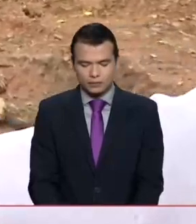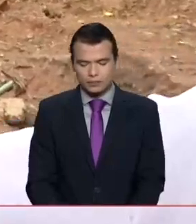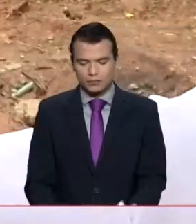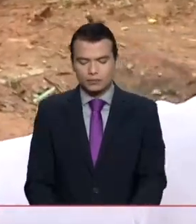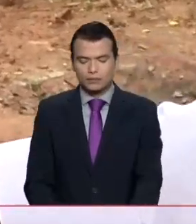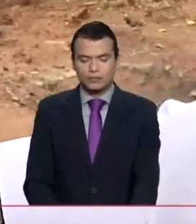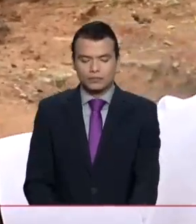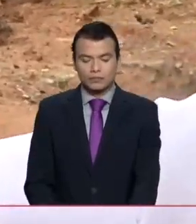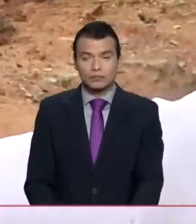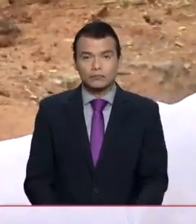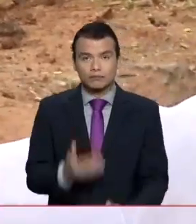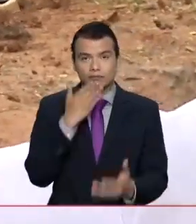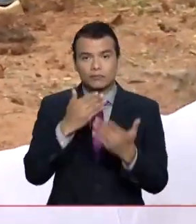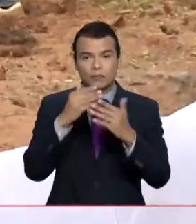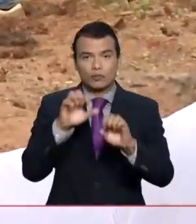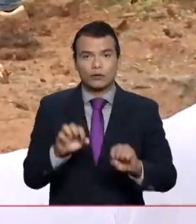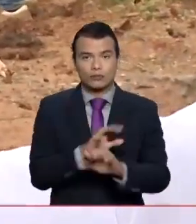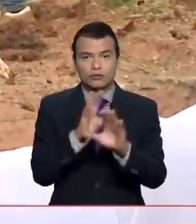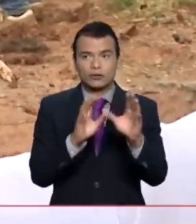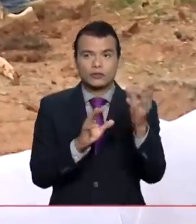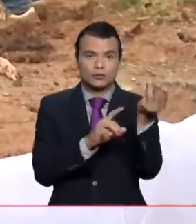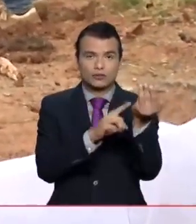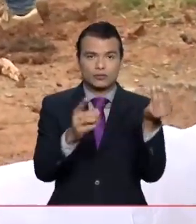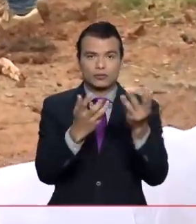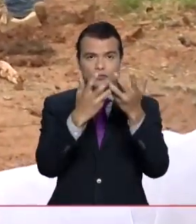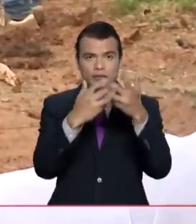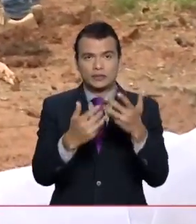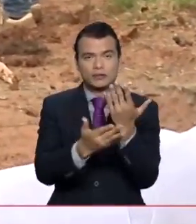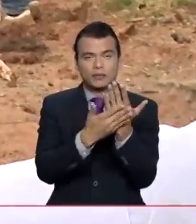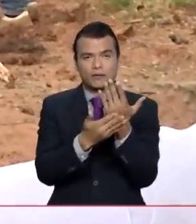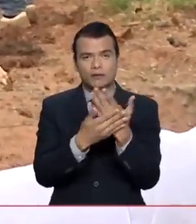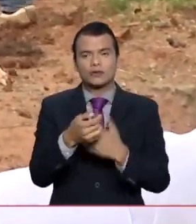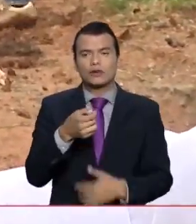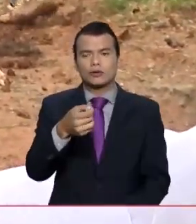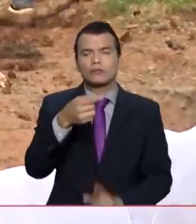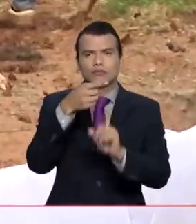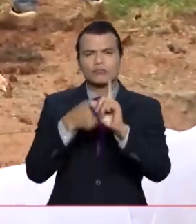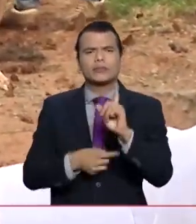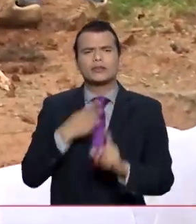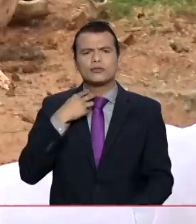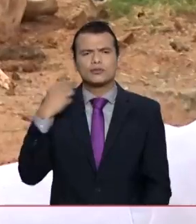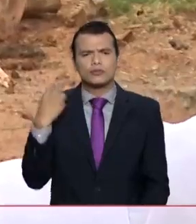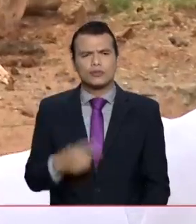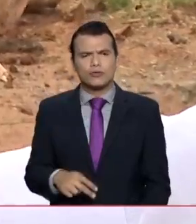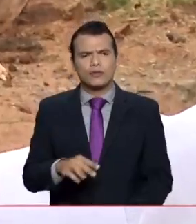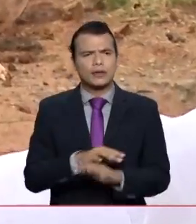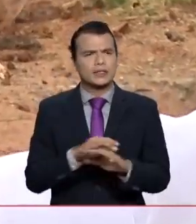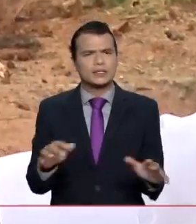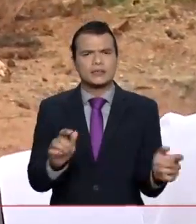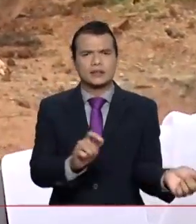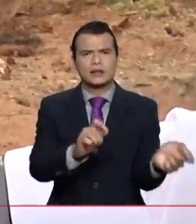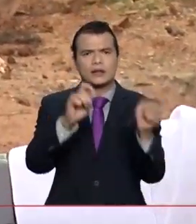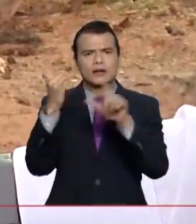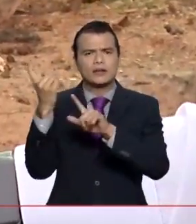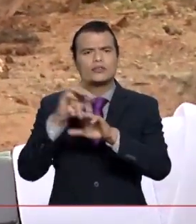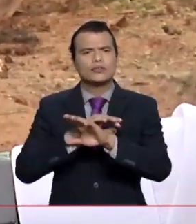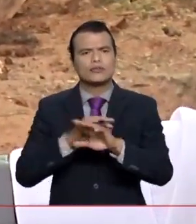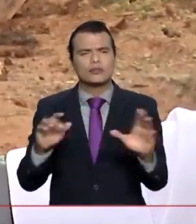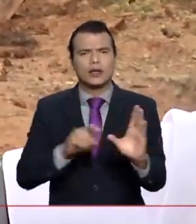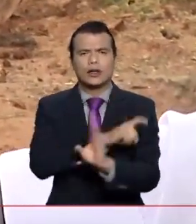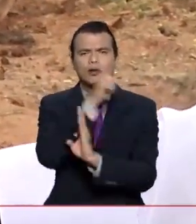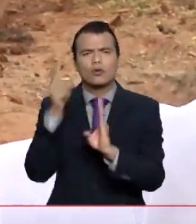estaría dándole terminación a lo que es la normalización, poniendo las acometidas y al